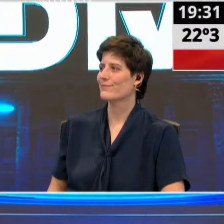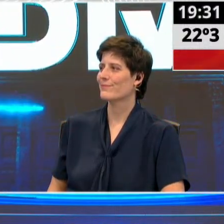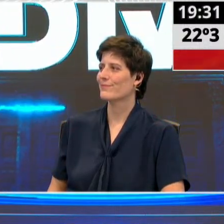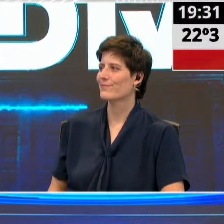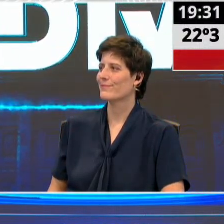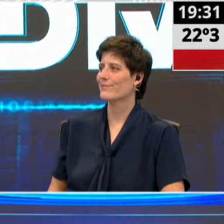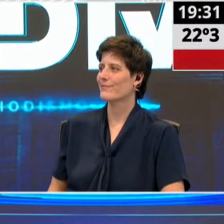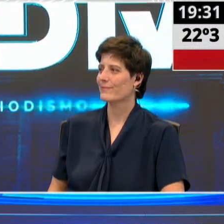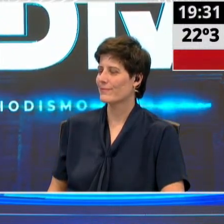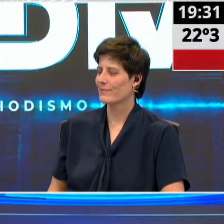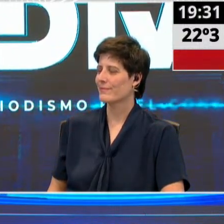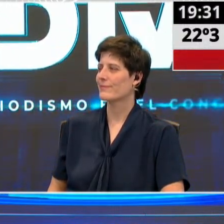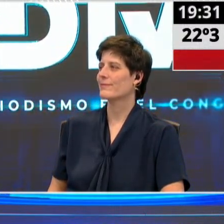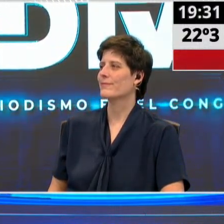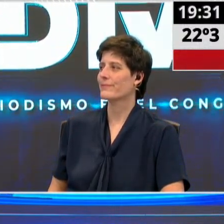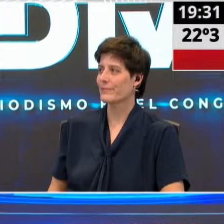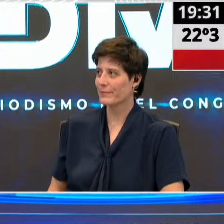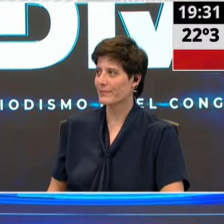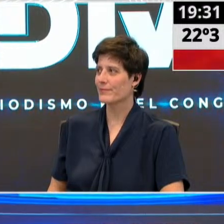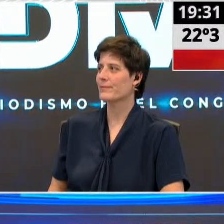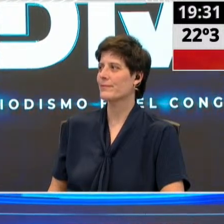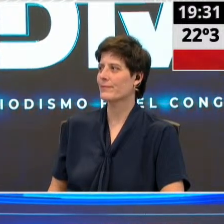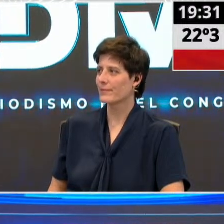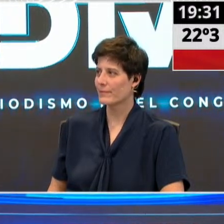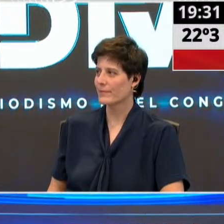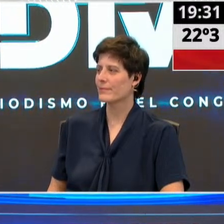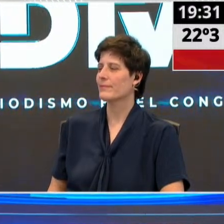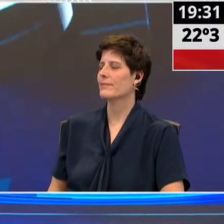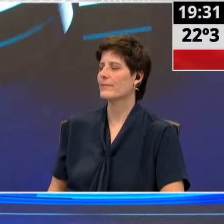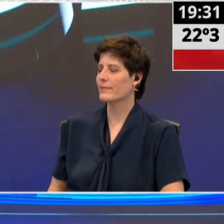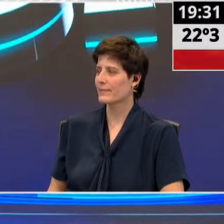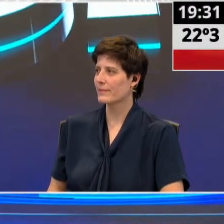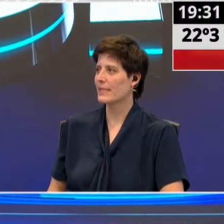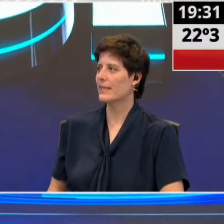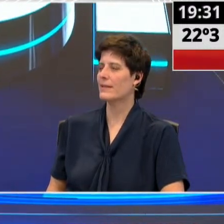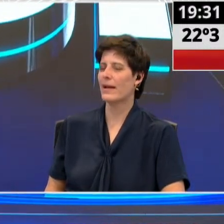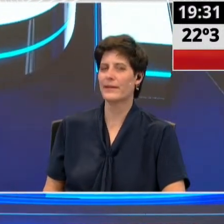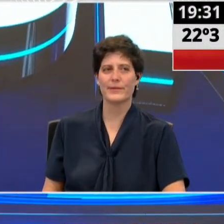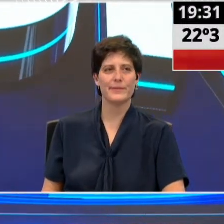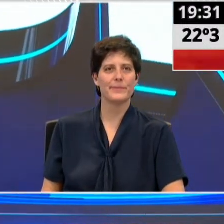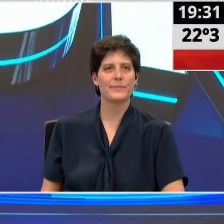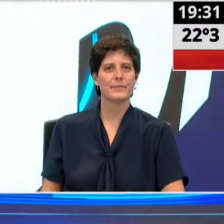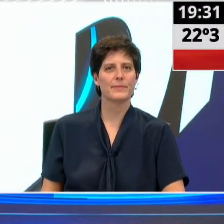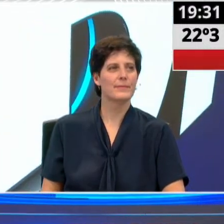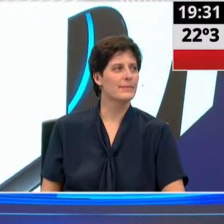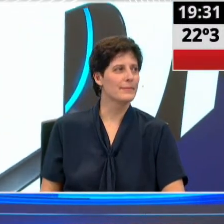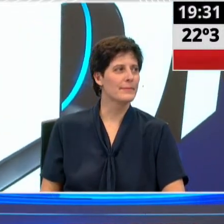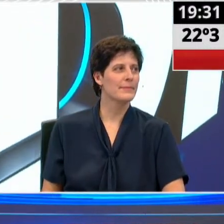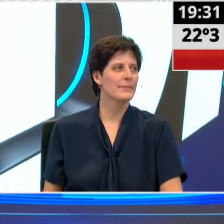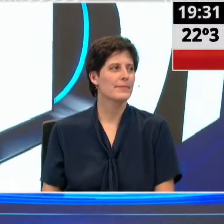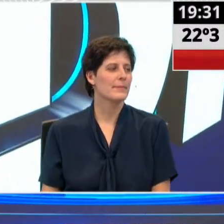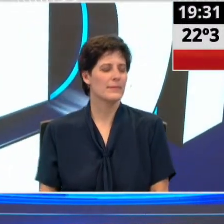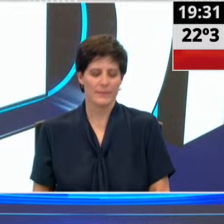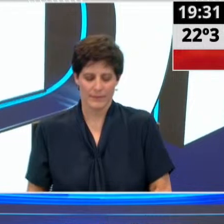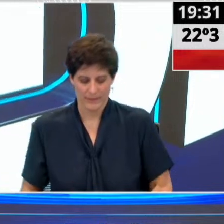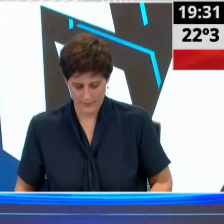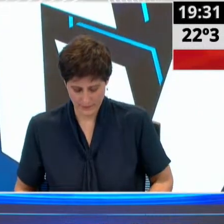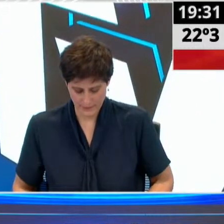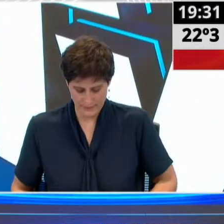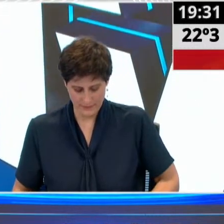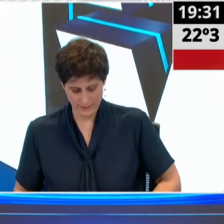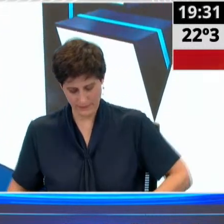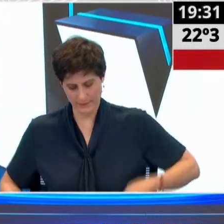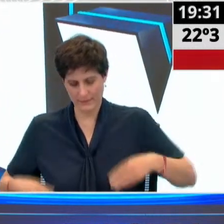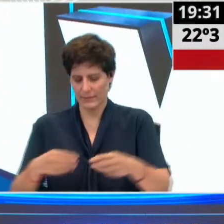del futuro ministro Francos en su relación con los gobernadores de las provincias. Exacto. En donde, bueno, insisto, el marco es